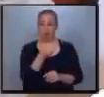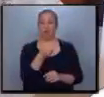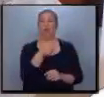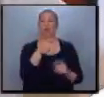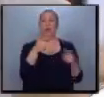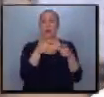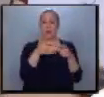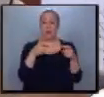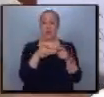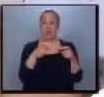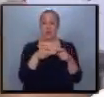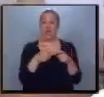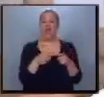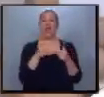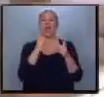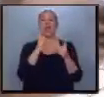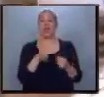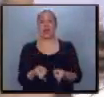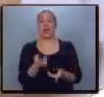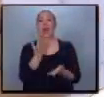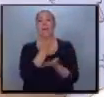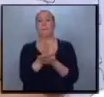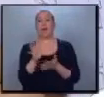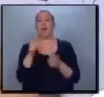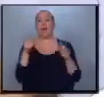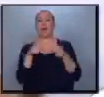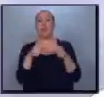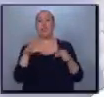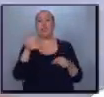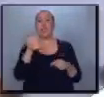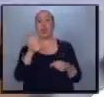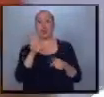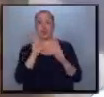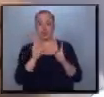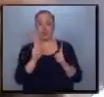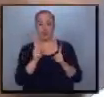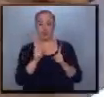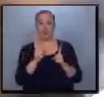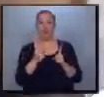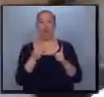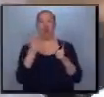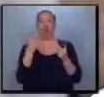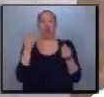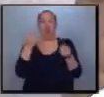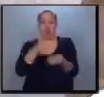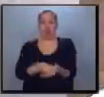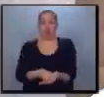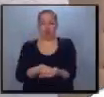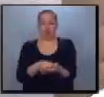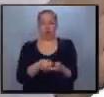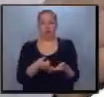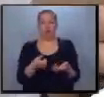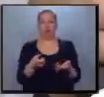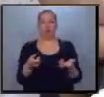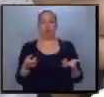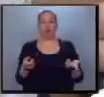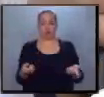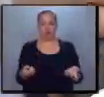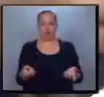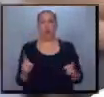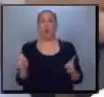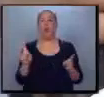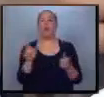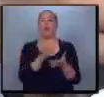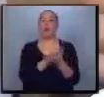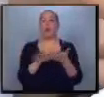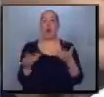el billete, y un billete de 5 pesos, que es este otro que tenemos acá en la mano. Fíjense ustedes, este es un billete viejo de 5, claro. No es el nuevo,